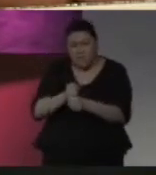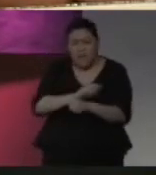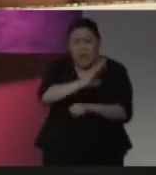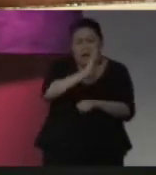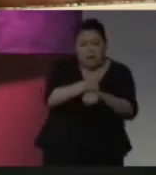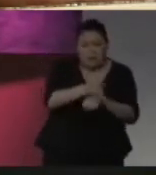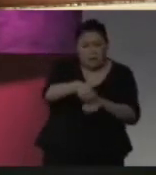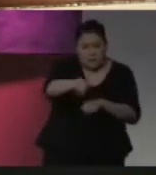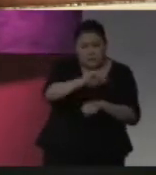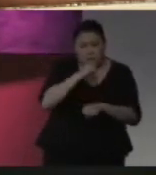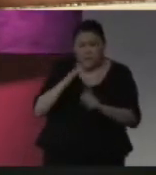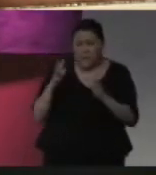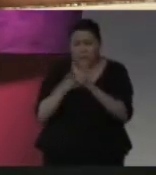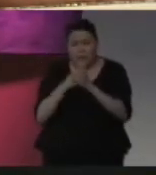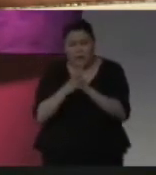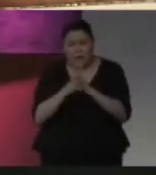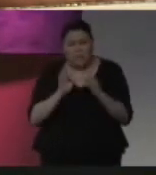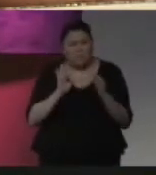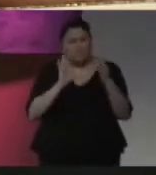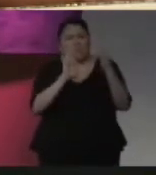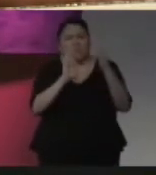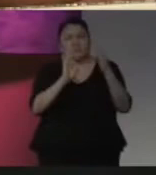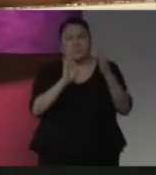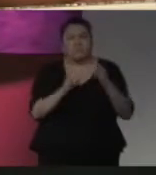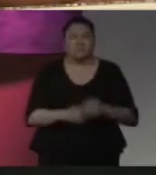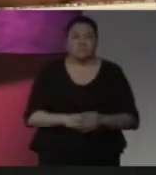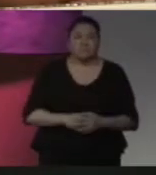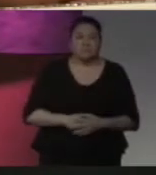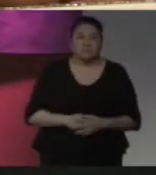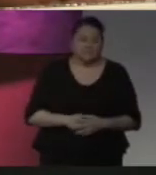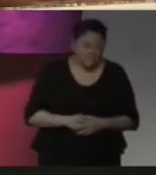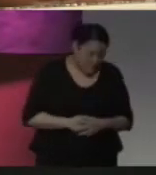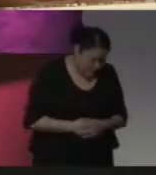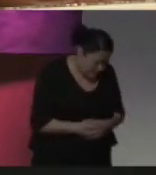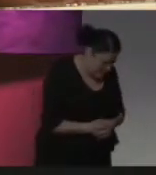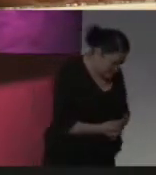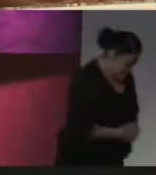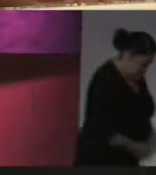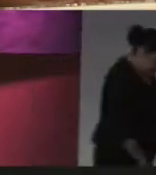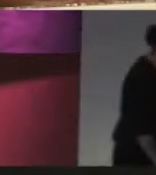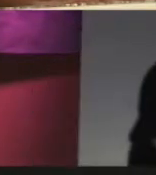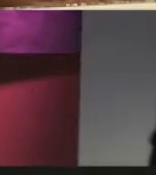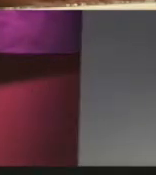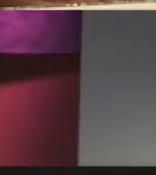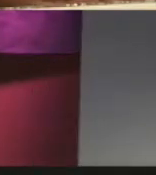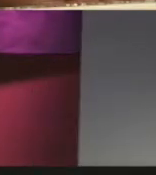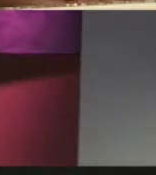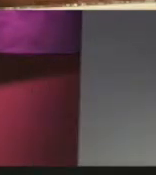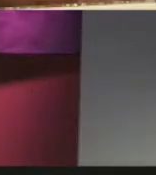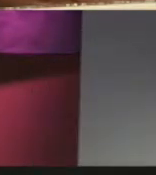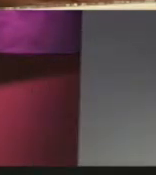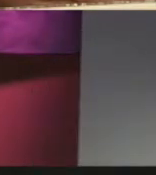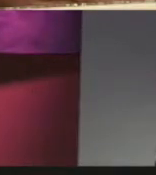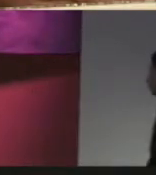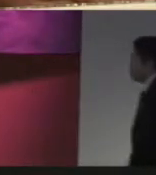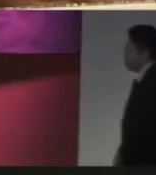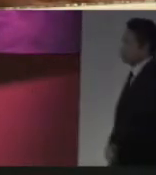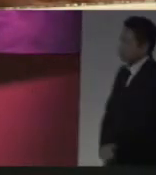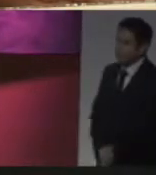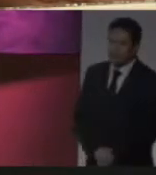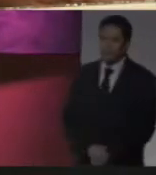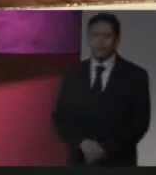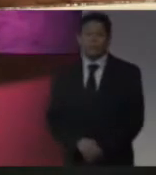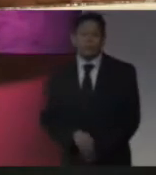guerra. Allí se tomaron dos acuerdos muy importantes por las participantes.